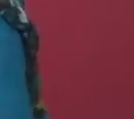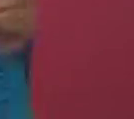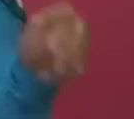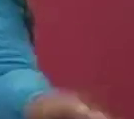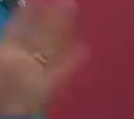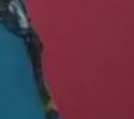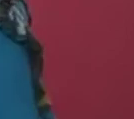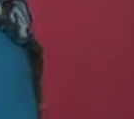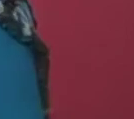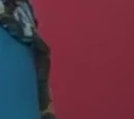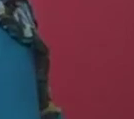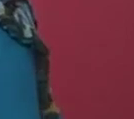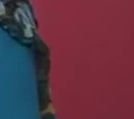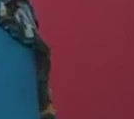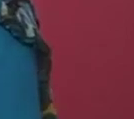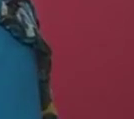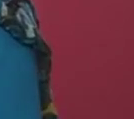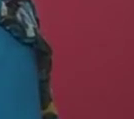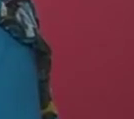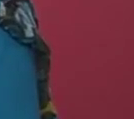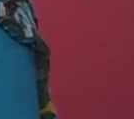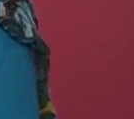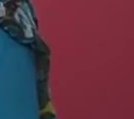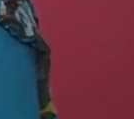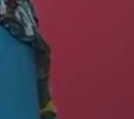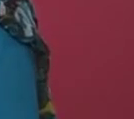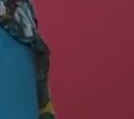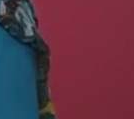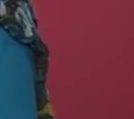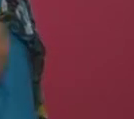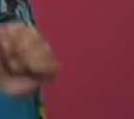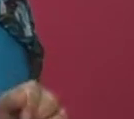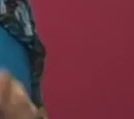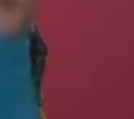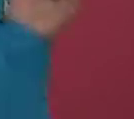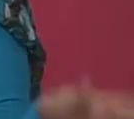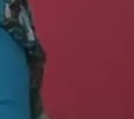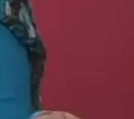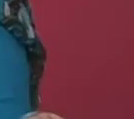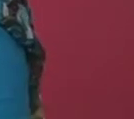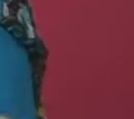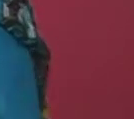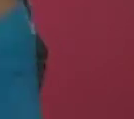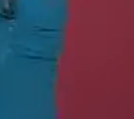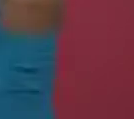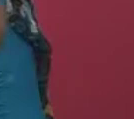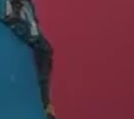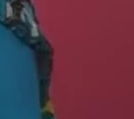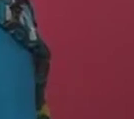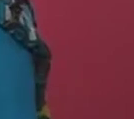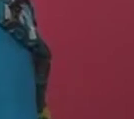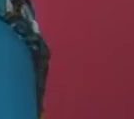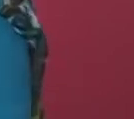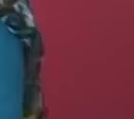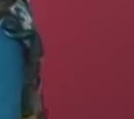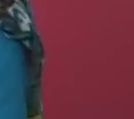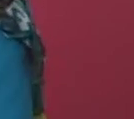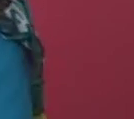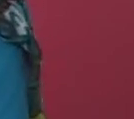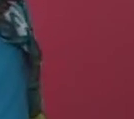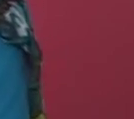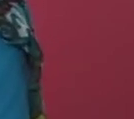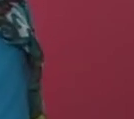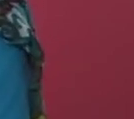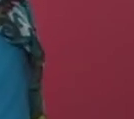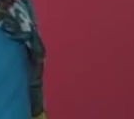quiso entregarse. No, yo quiero entregarme para recibir eso, porque hay gente que es así, quiere reentregar, recibir al Señor, pero es por un beneficio.